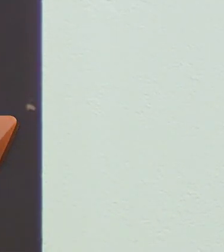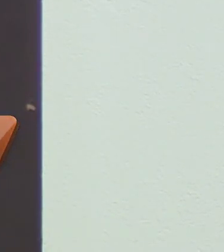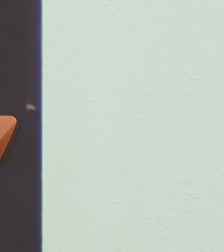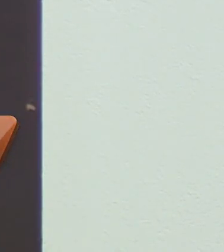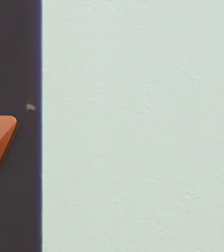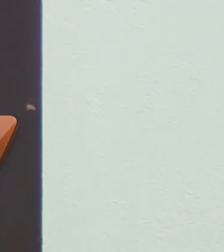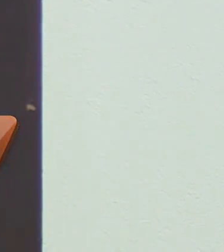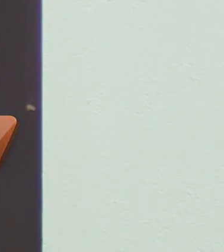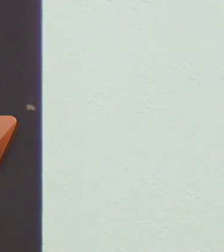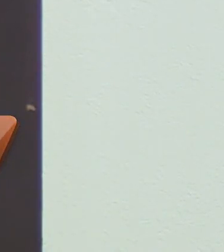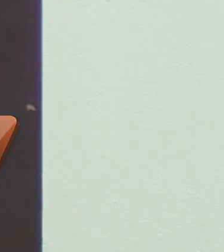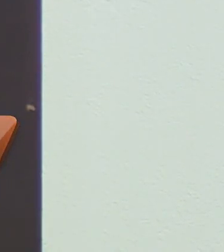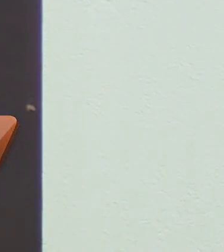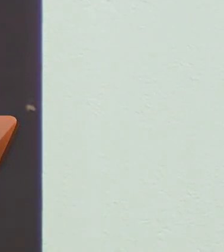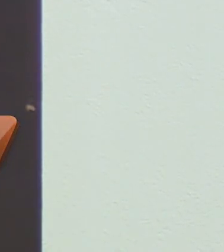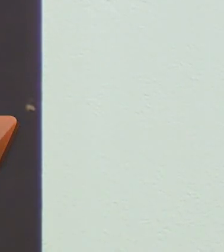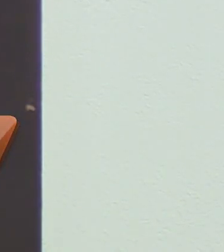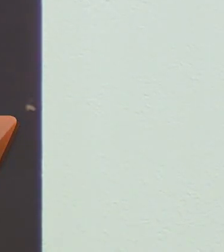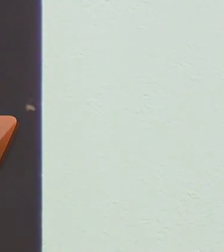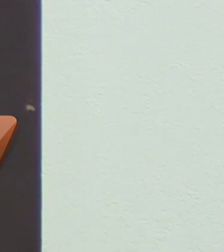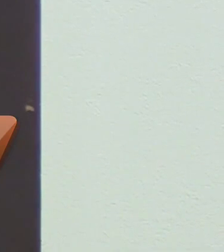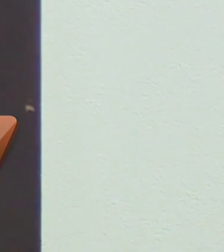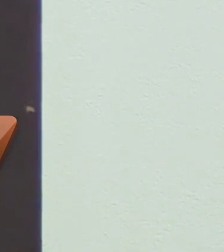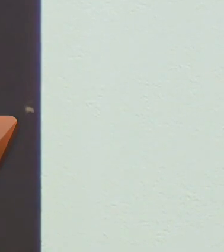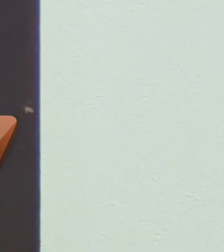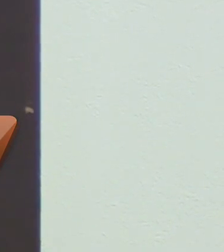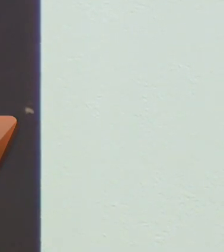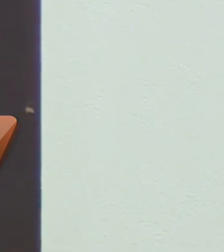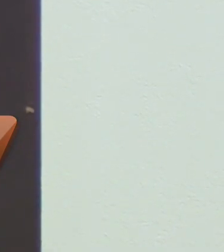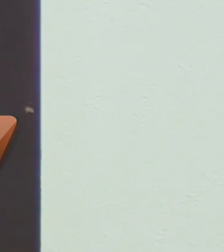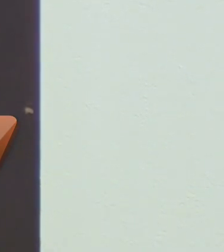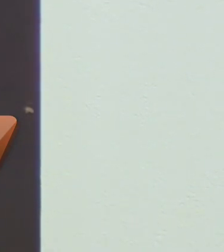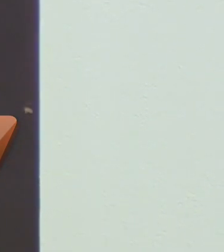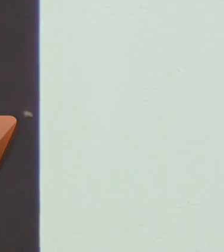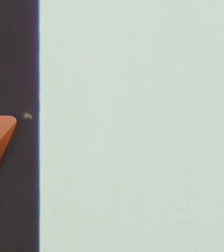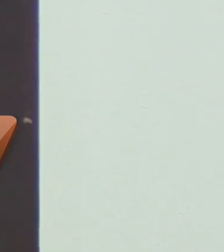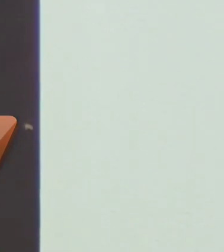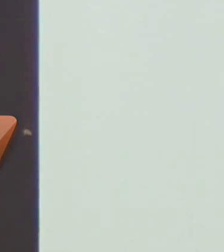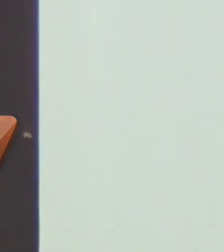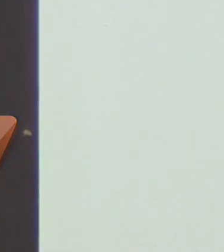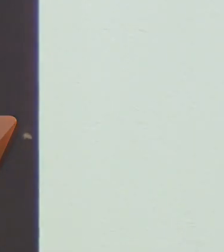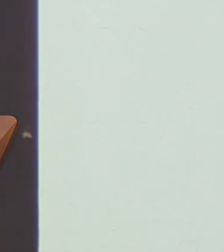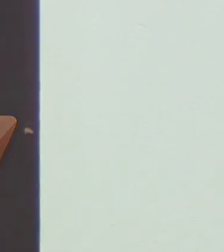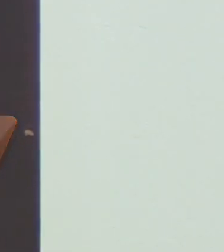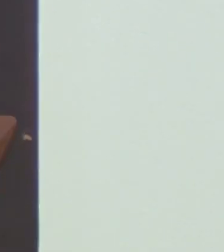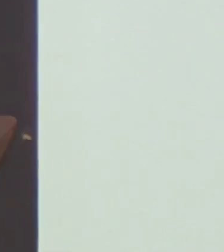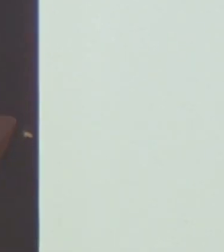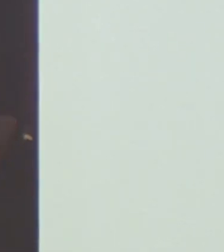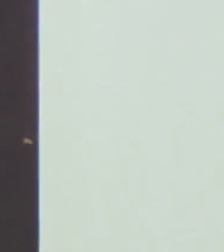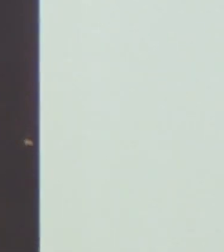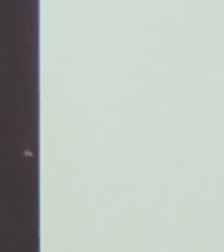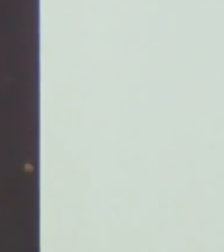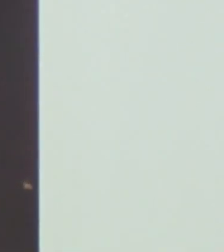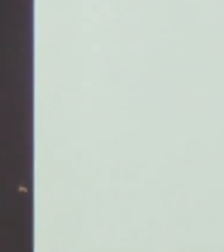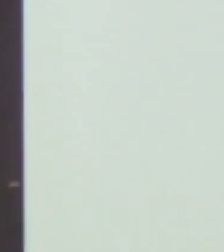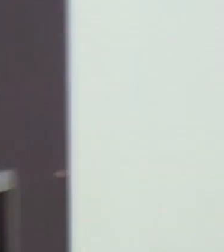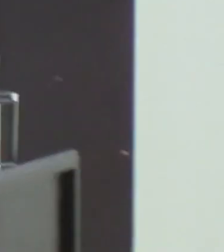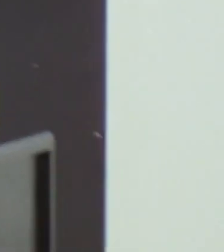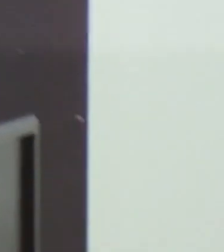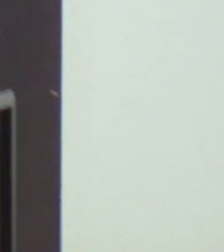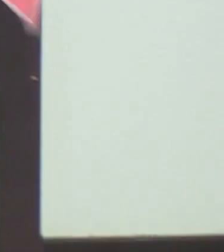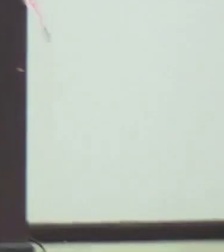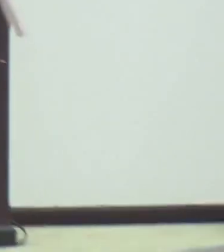agradeceré mucho que nos apoyen con un La donación de un juguete para esta gran carrera Muchísimas gracias bu se instruye a la